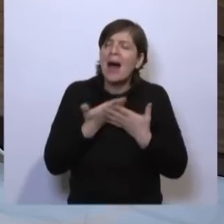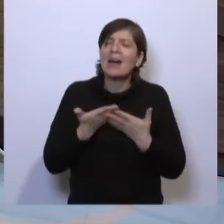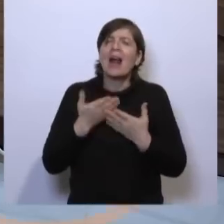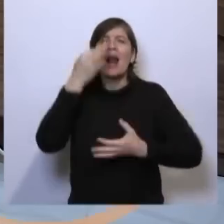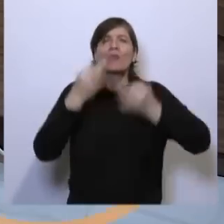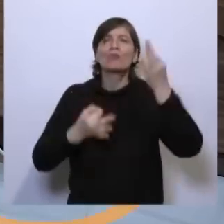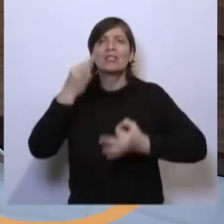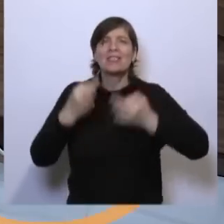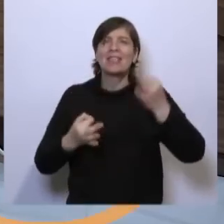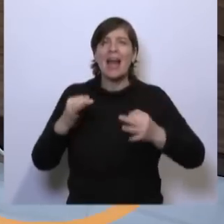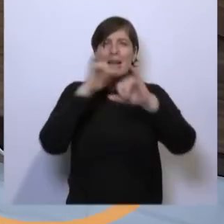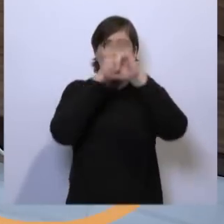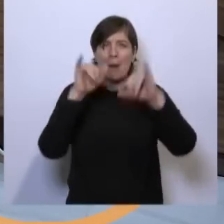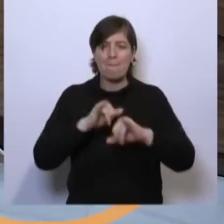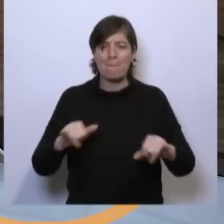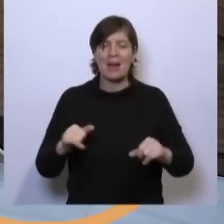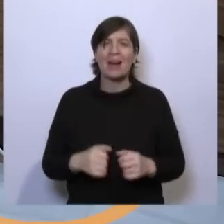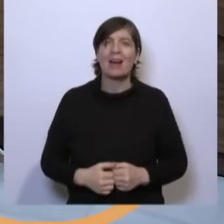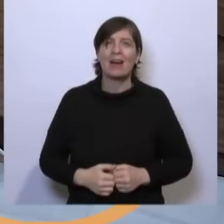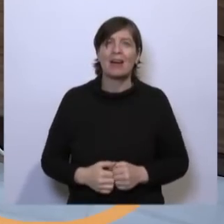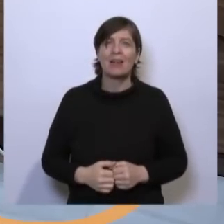la justicia y la